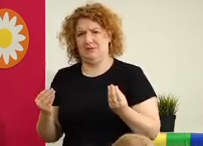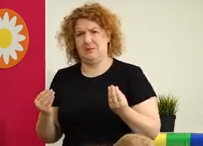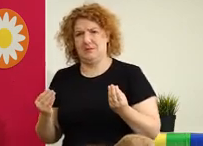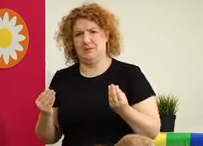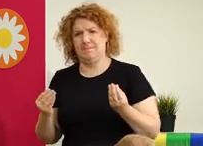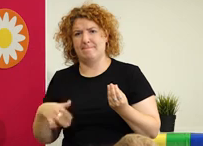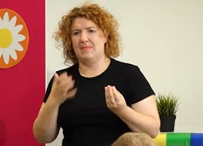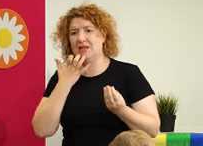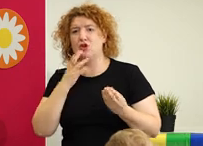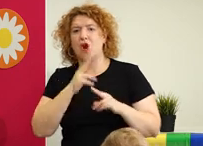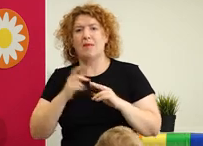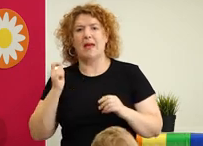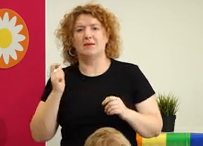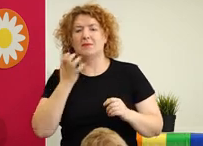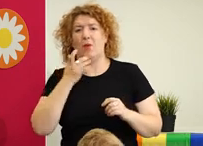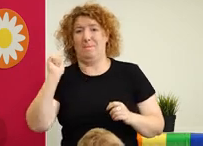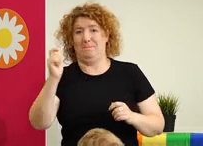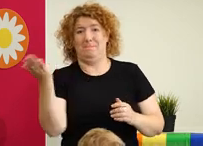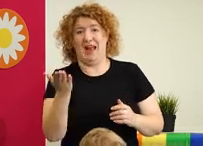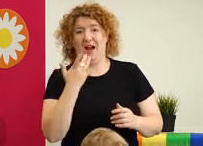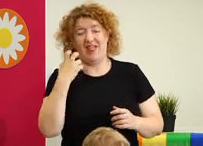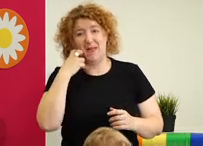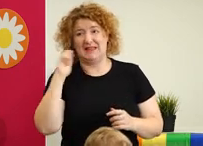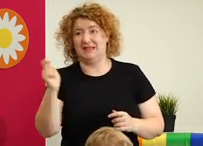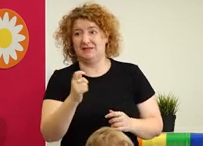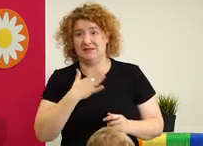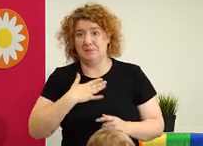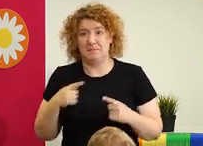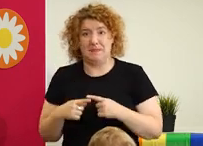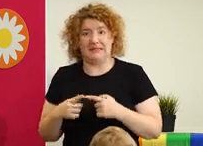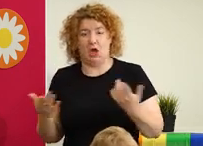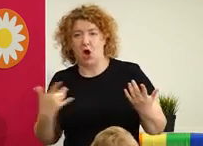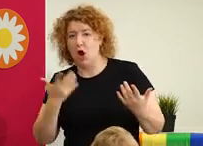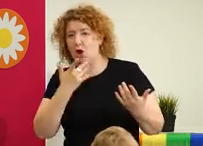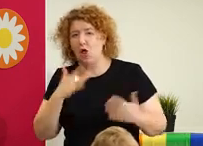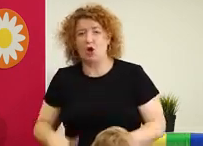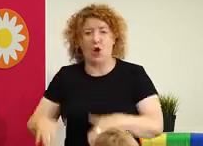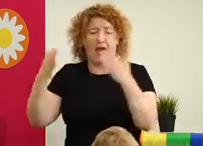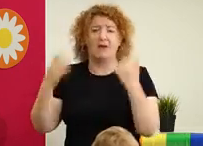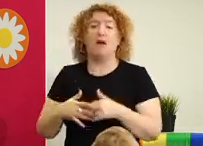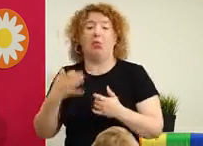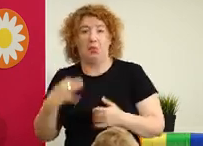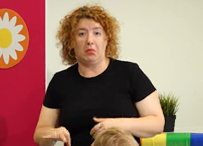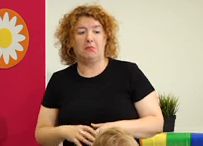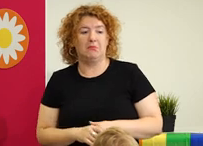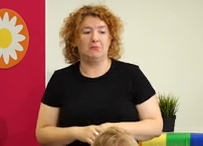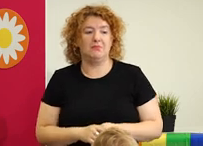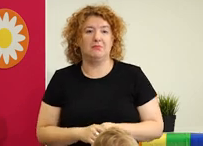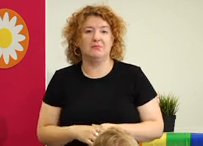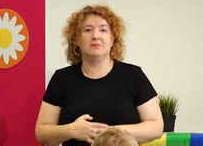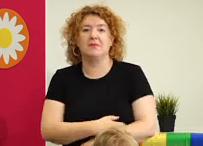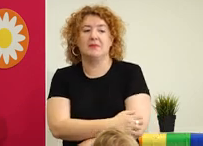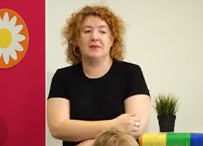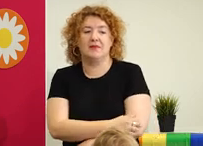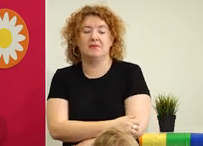la zapatilla o qué? Y me dicen, no, ¿qué va? O sea, es mi tío, o sea, lo he conocido toda la vida. Y yo, ¿huh? Y eso se pasa